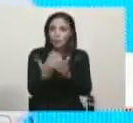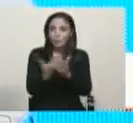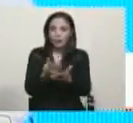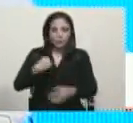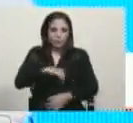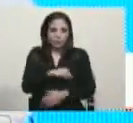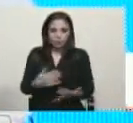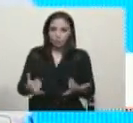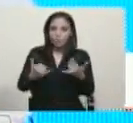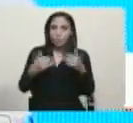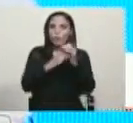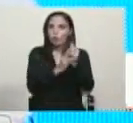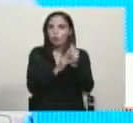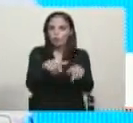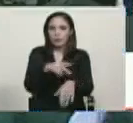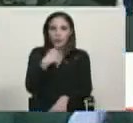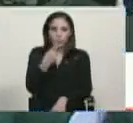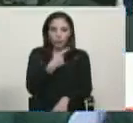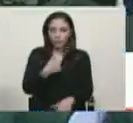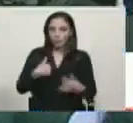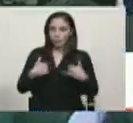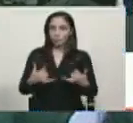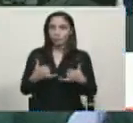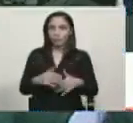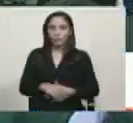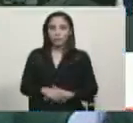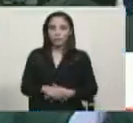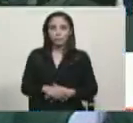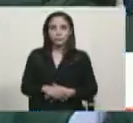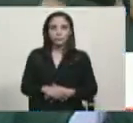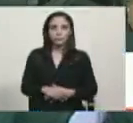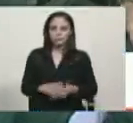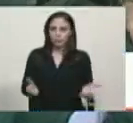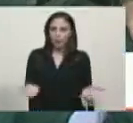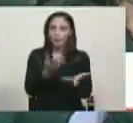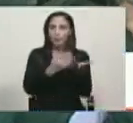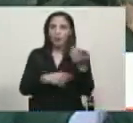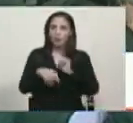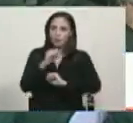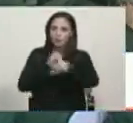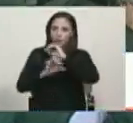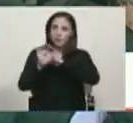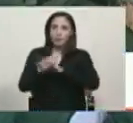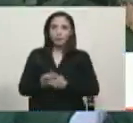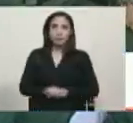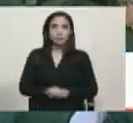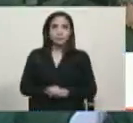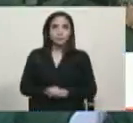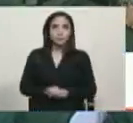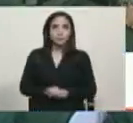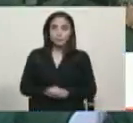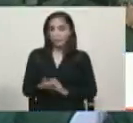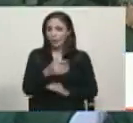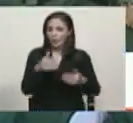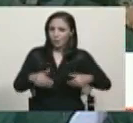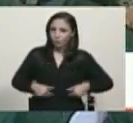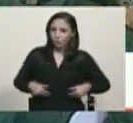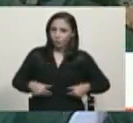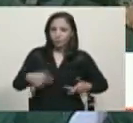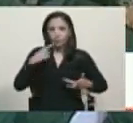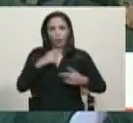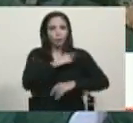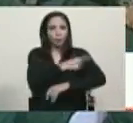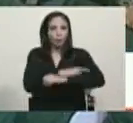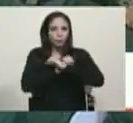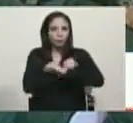los líderes políticos. A parir, compadre. El que se basa su fuerza en la fuerza del pueblo,